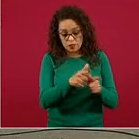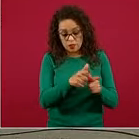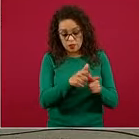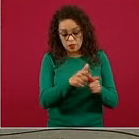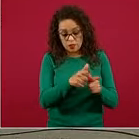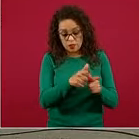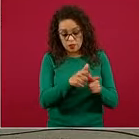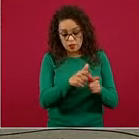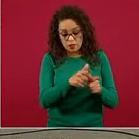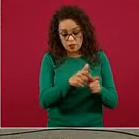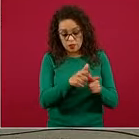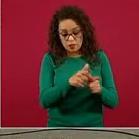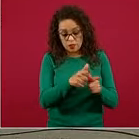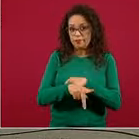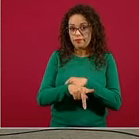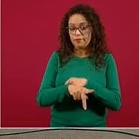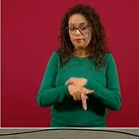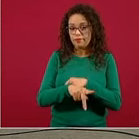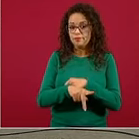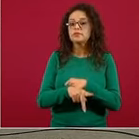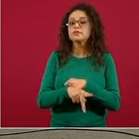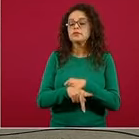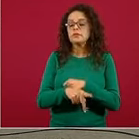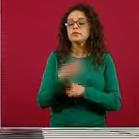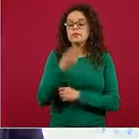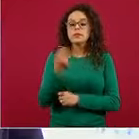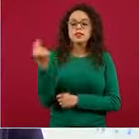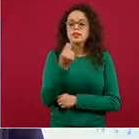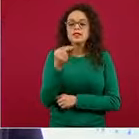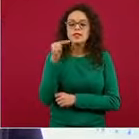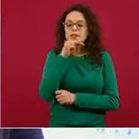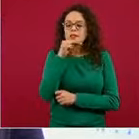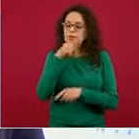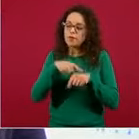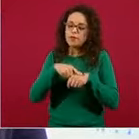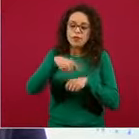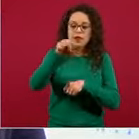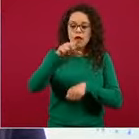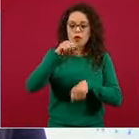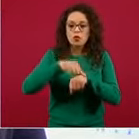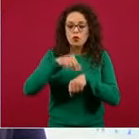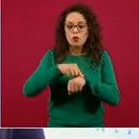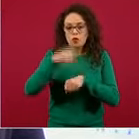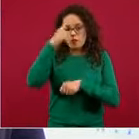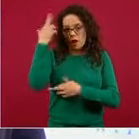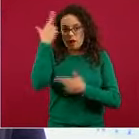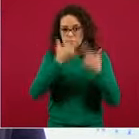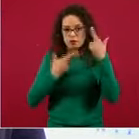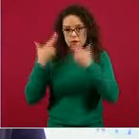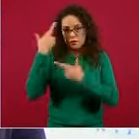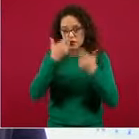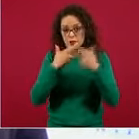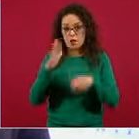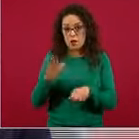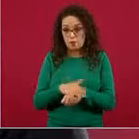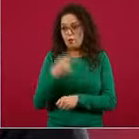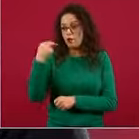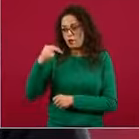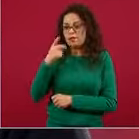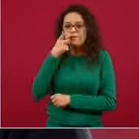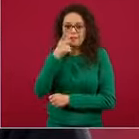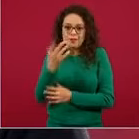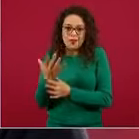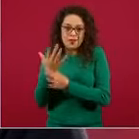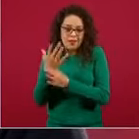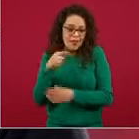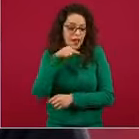de acudir rápidamente a una consulta médica, porque, como su nombre lo dice, el estar en un grupo de riesgo significa